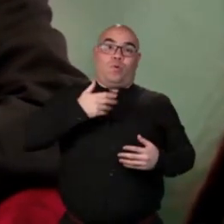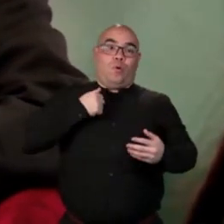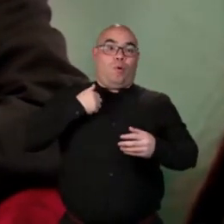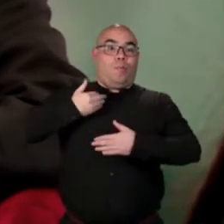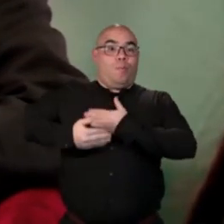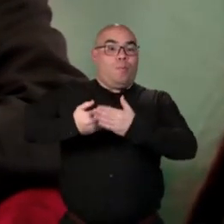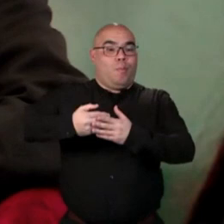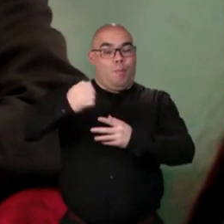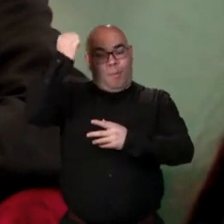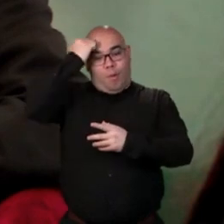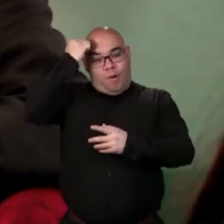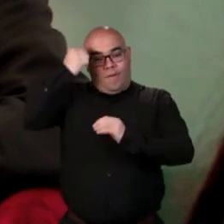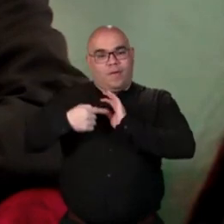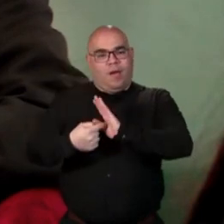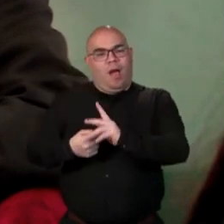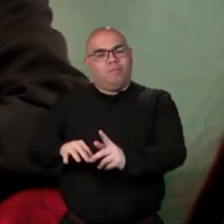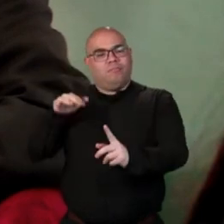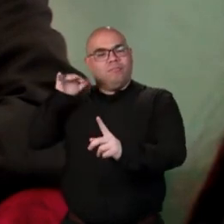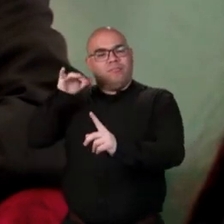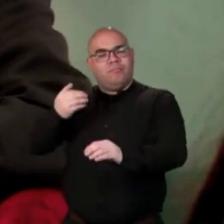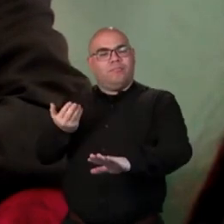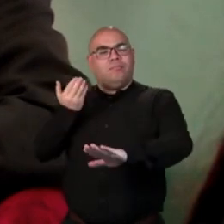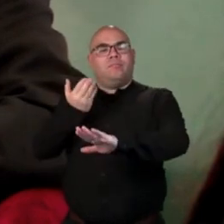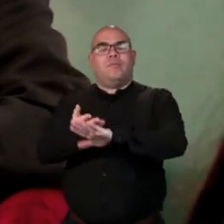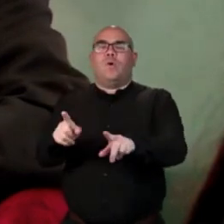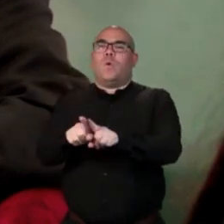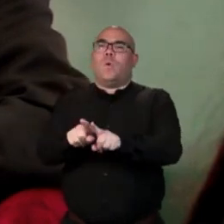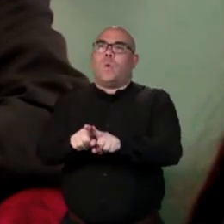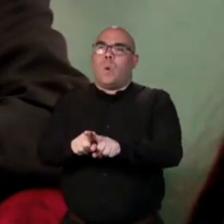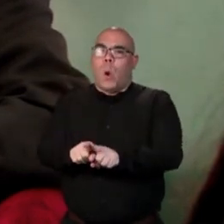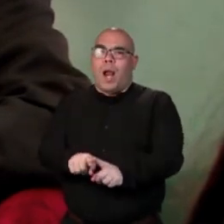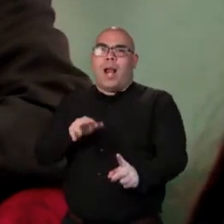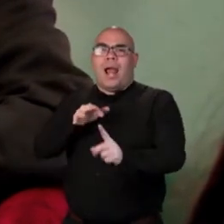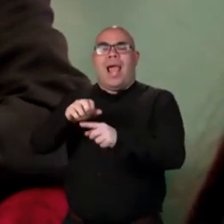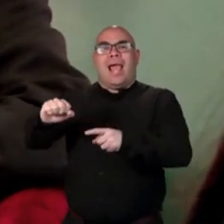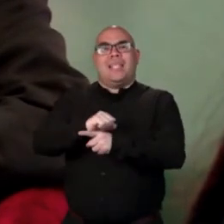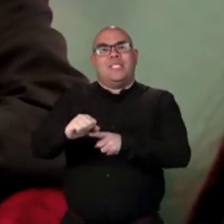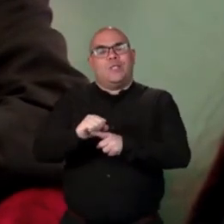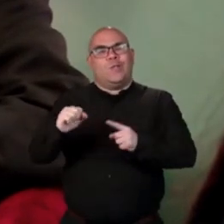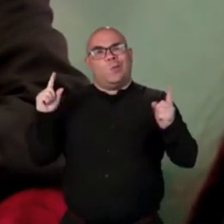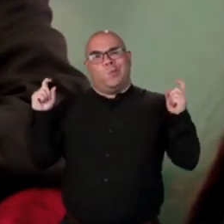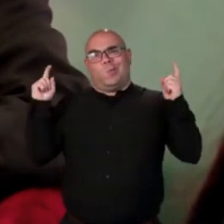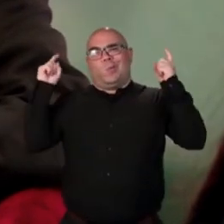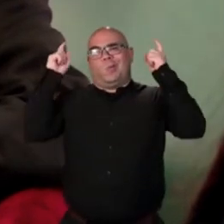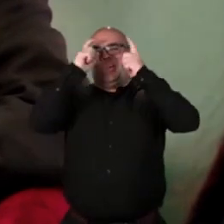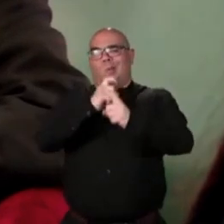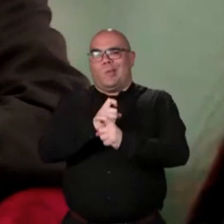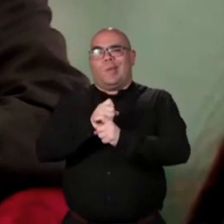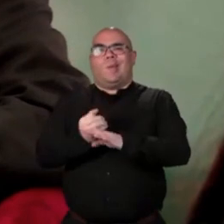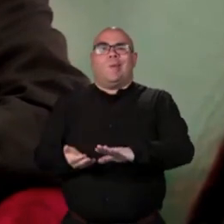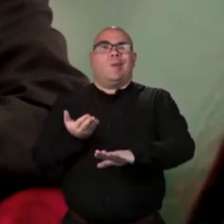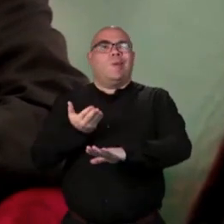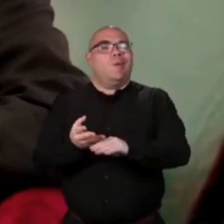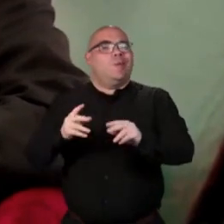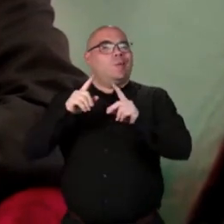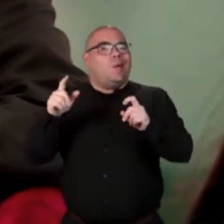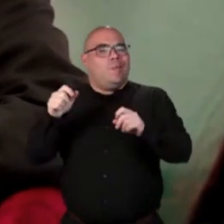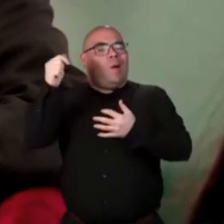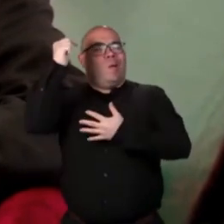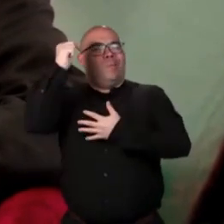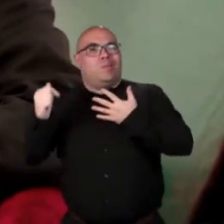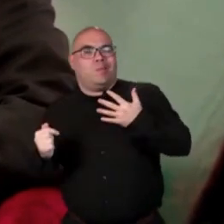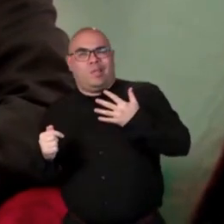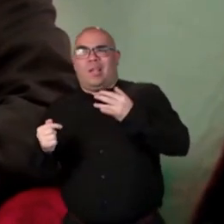invitándolos fundamentalmente a un ejercicio reflexivo sobre sus opciones didácticas,